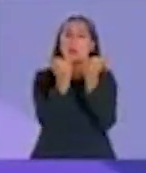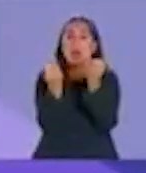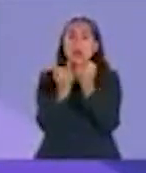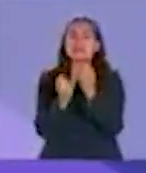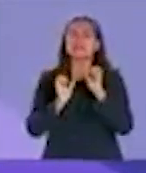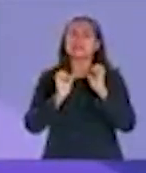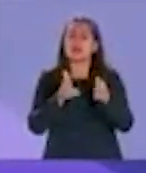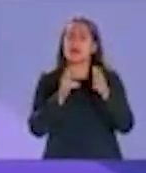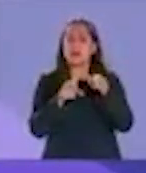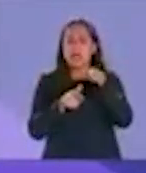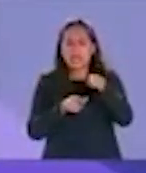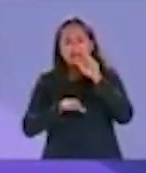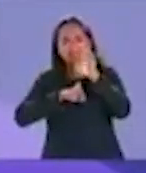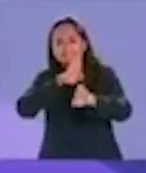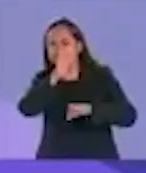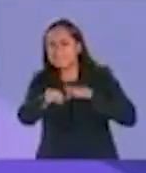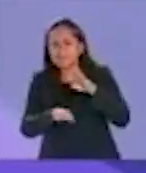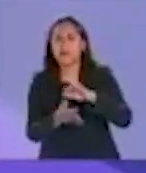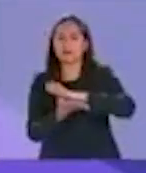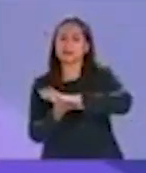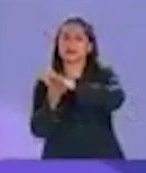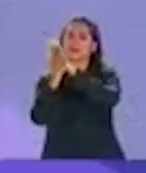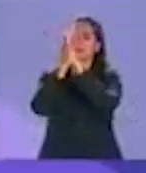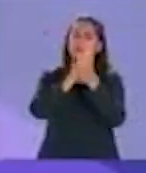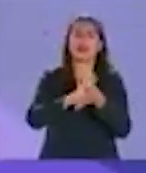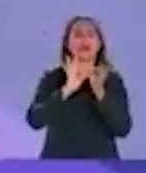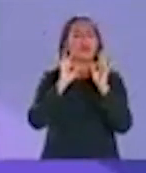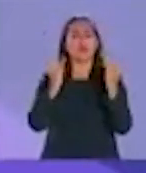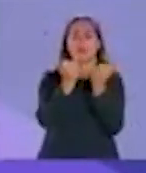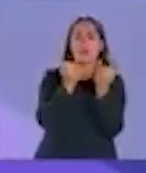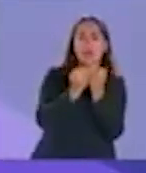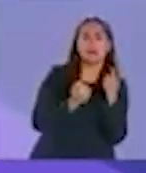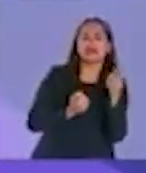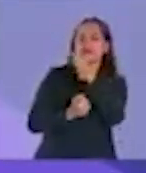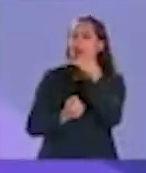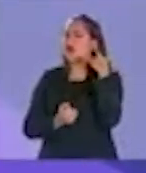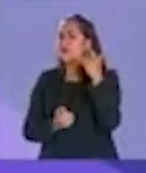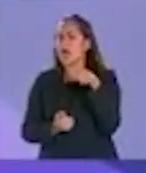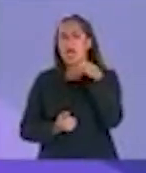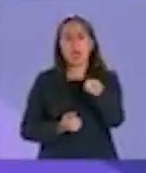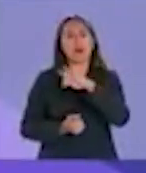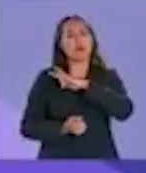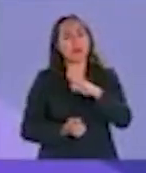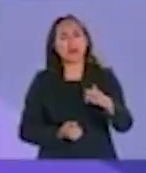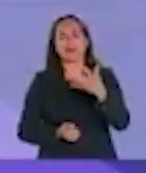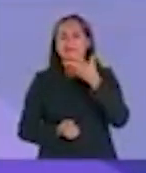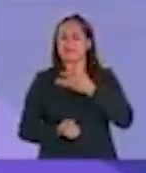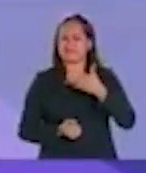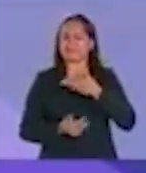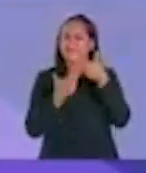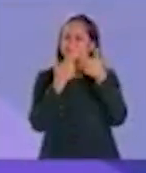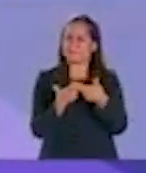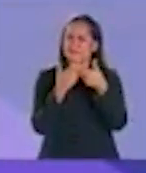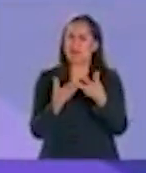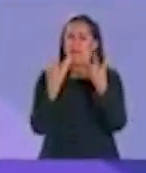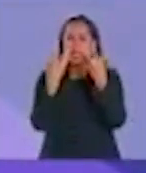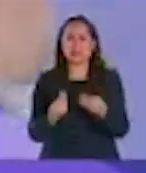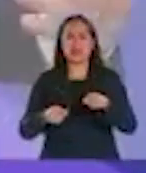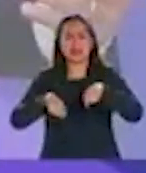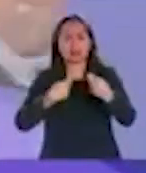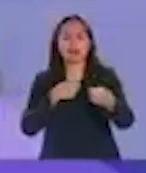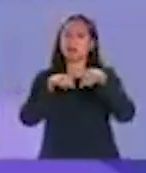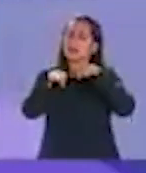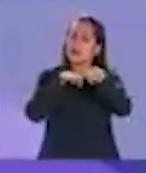su potencial es enorme y podemos contener ahí la migración de manera humana ofertando trabajo empleo